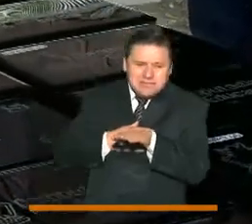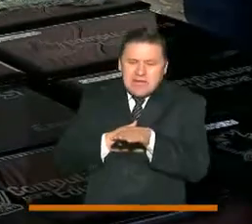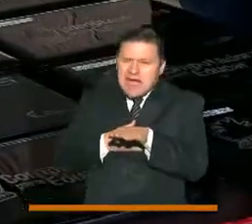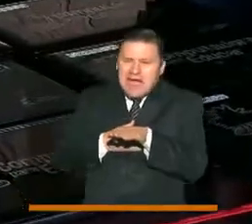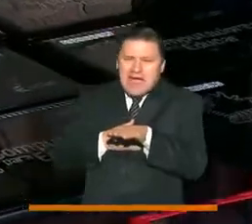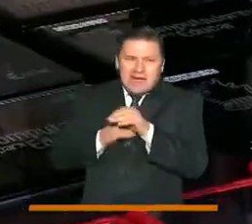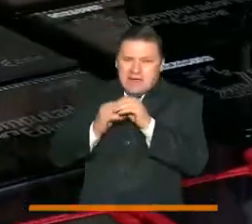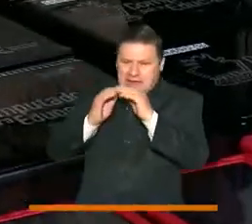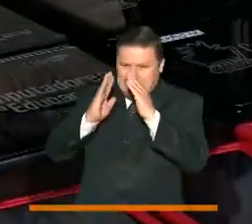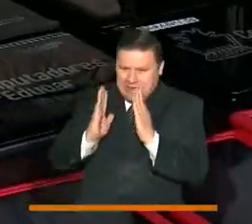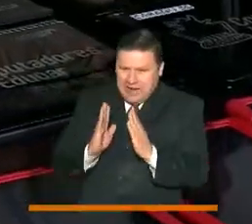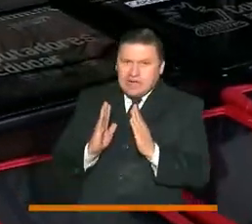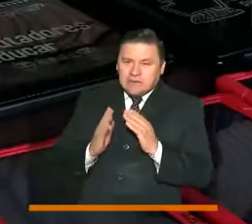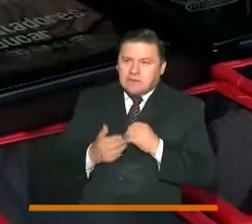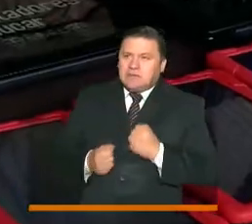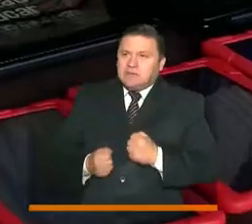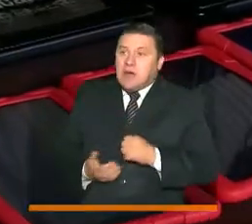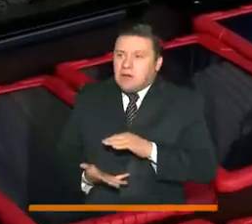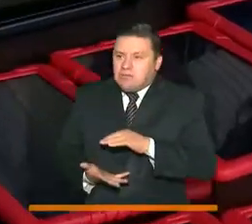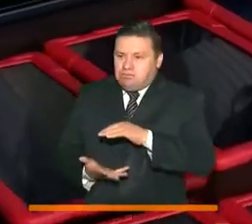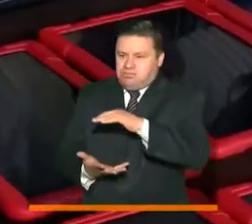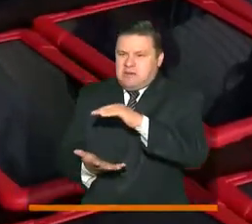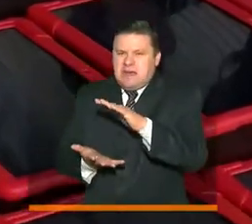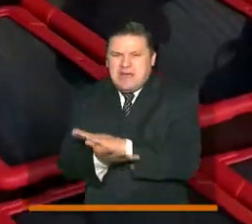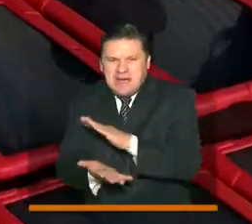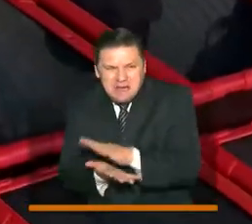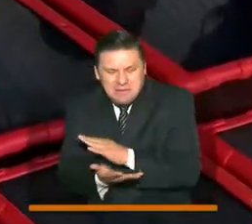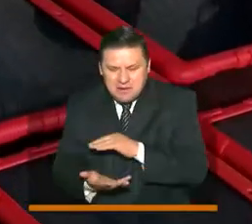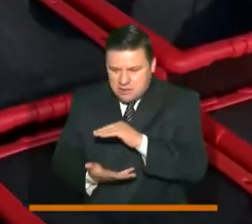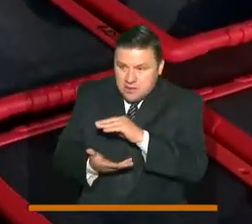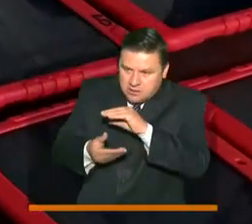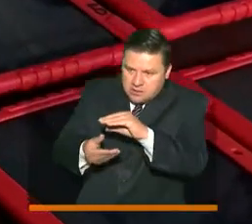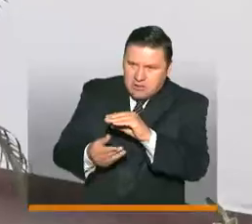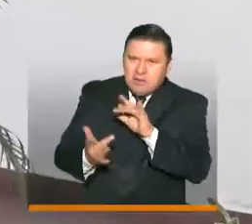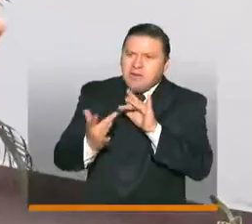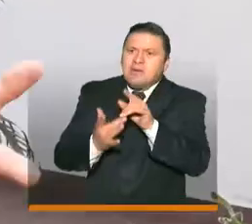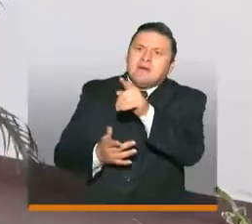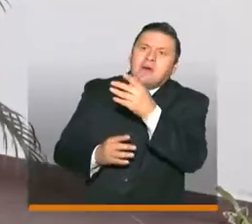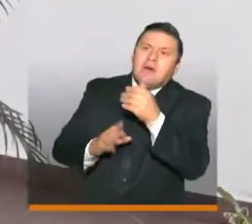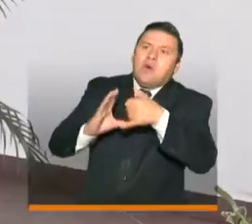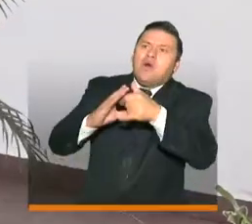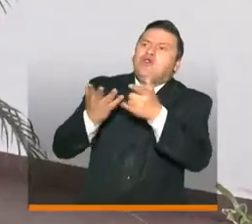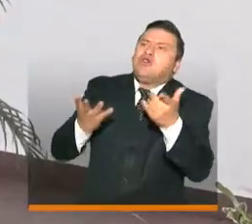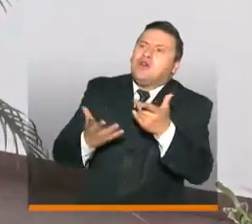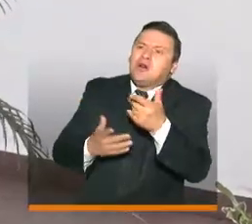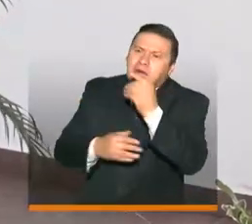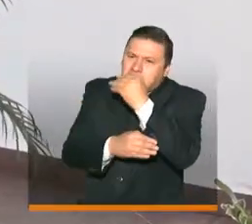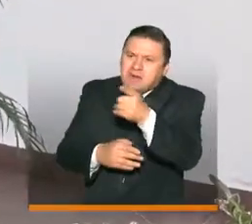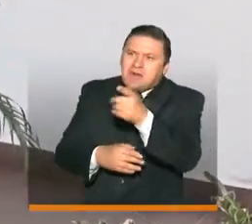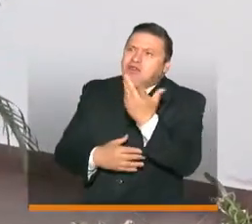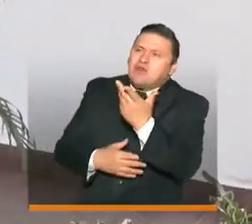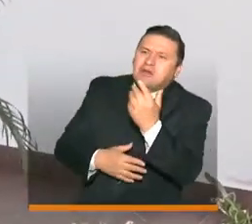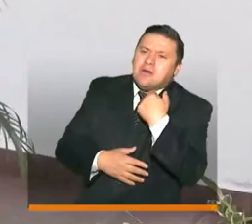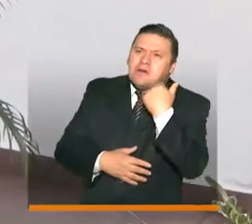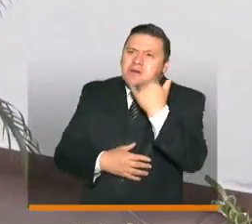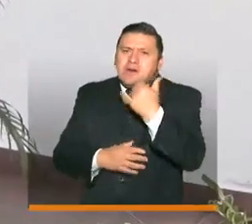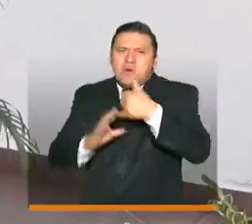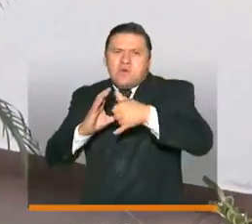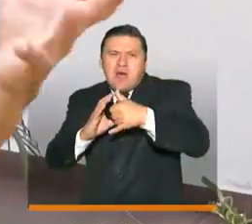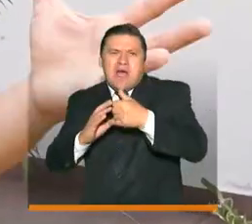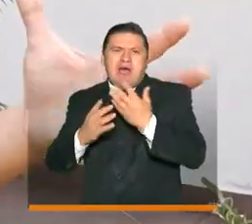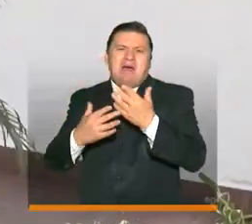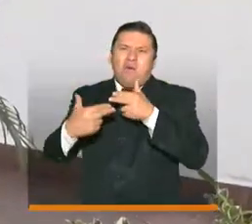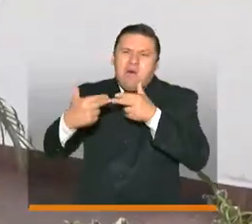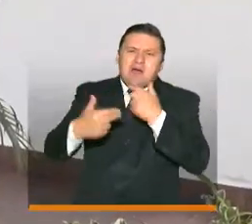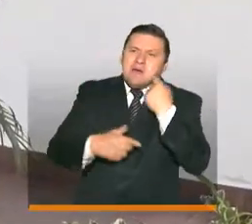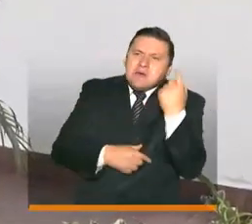casas. Por eso estamos entregando material impreso, estamos tratando de contactarlos por WhatsApp, por Messenger, estamos haciendo lo posible para